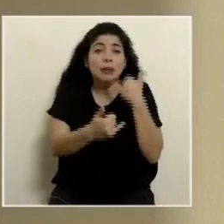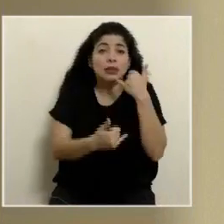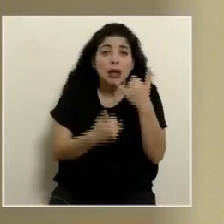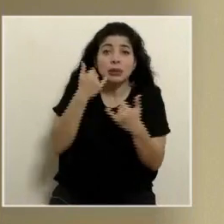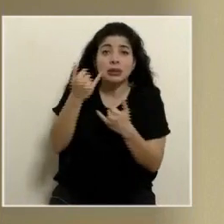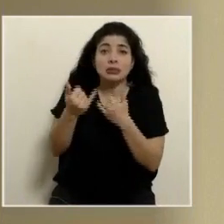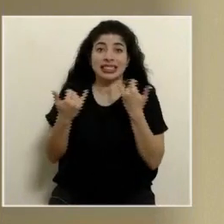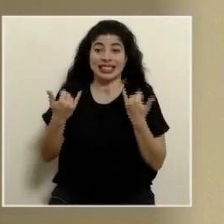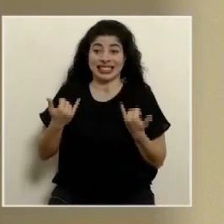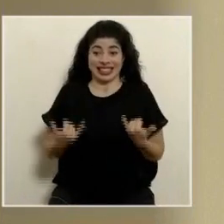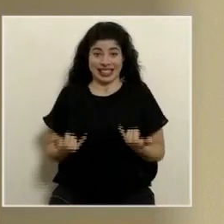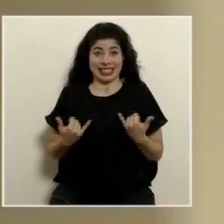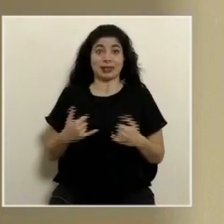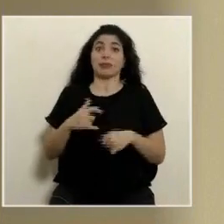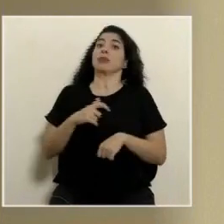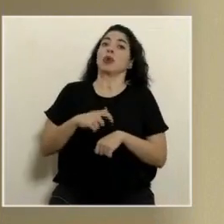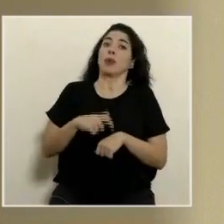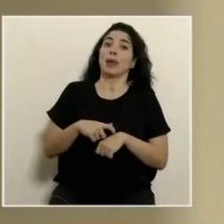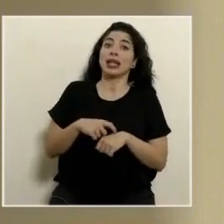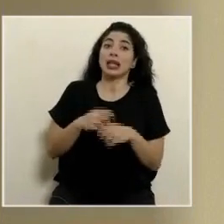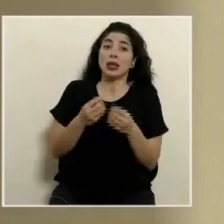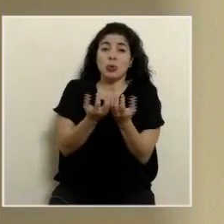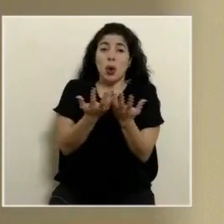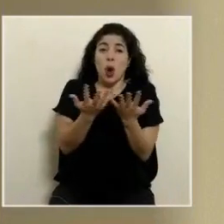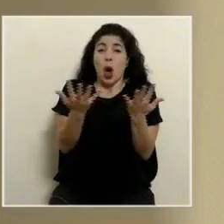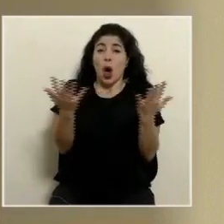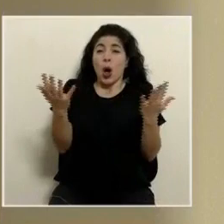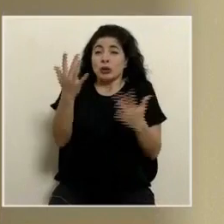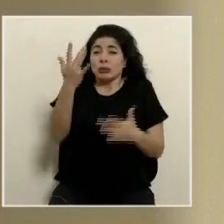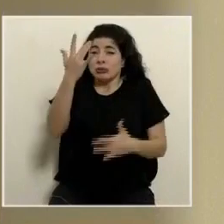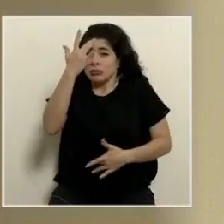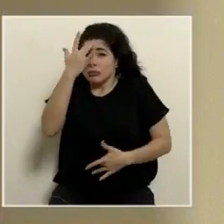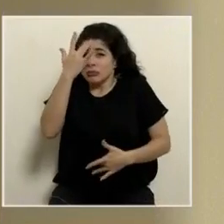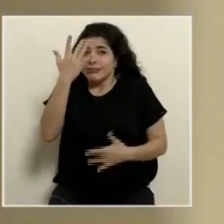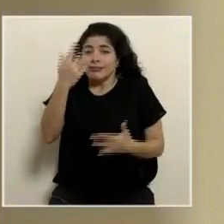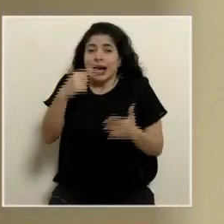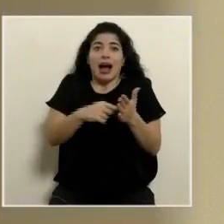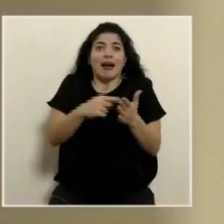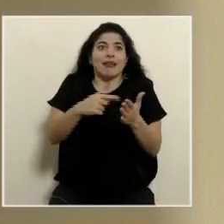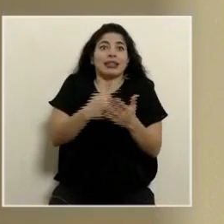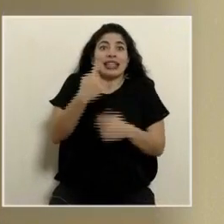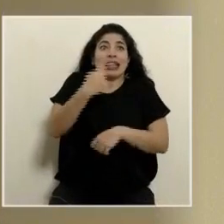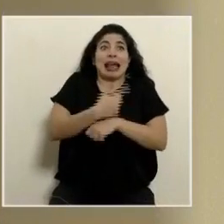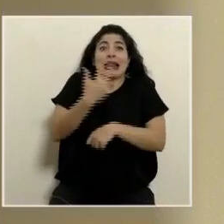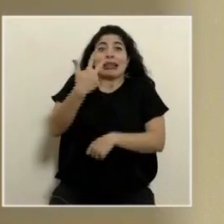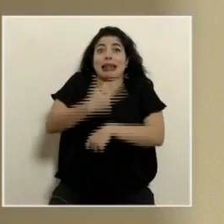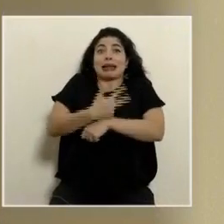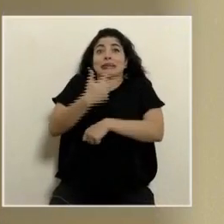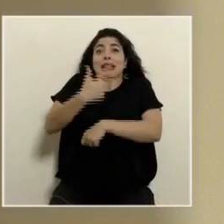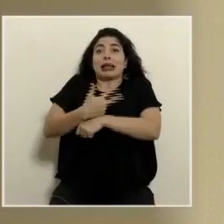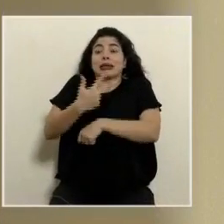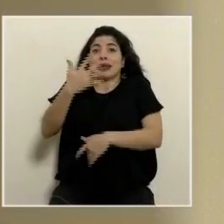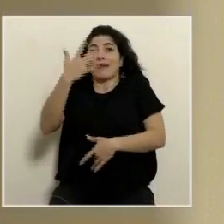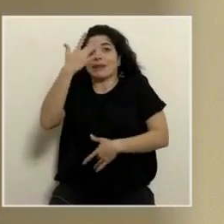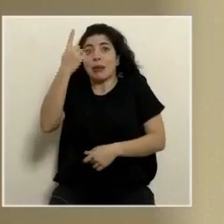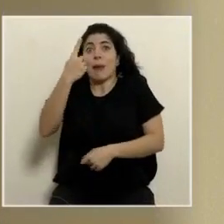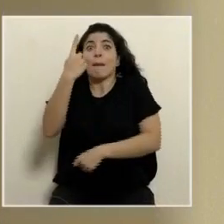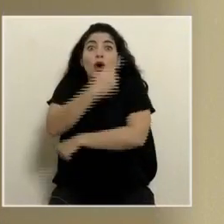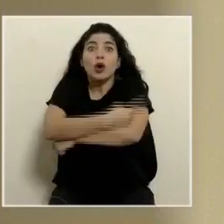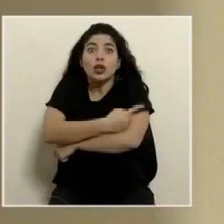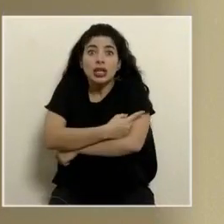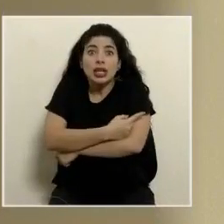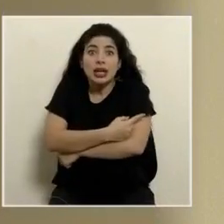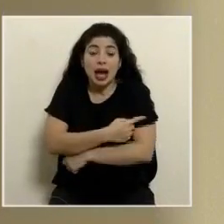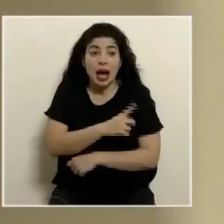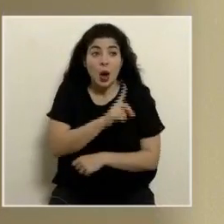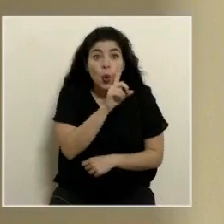Ya en los niveles de contagio que estamos, donde hay a veces días de 3,000 casos por día, a cada uno